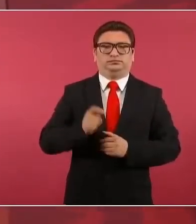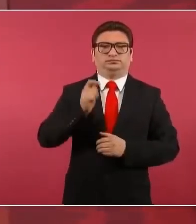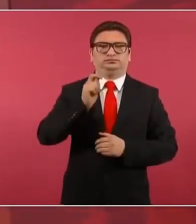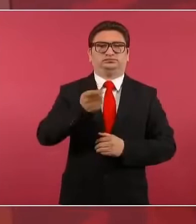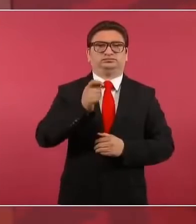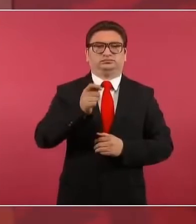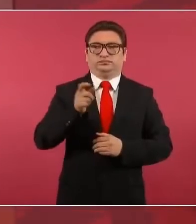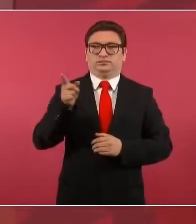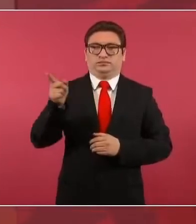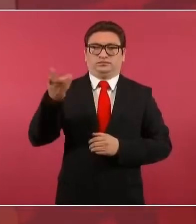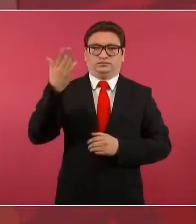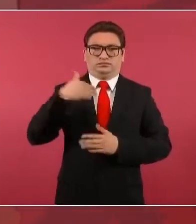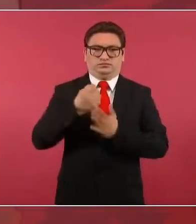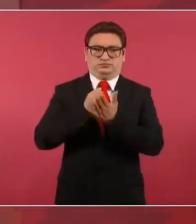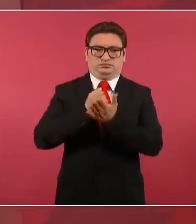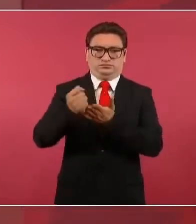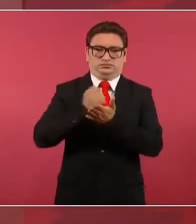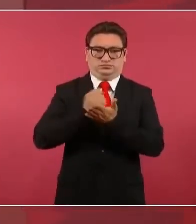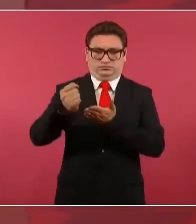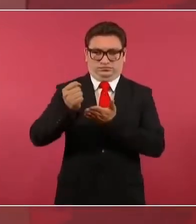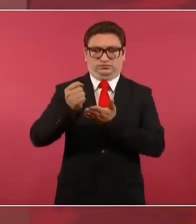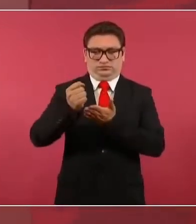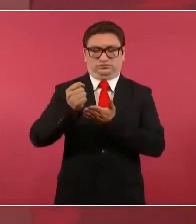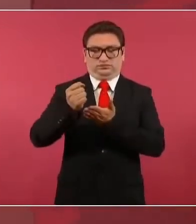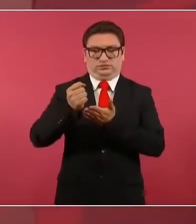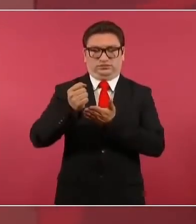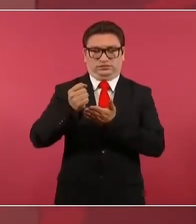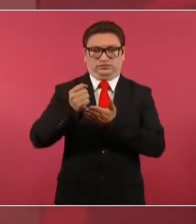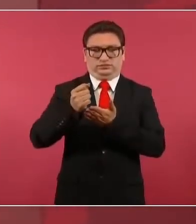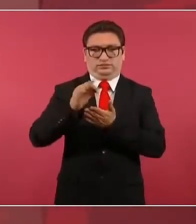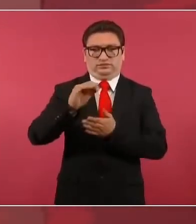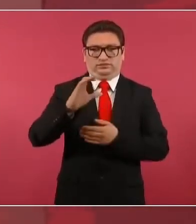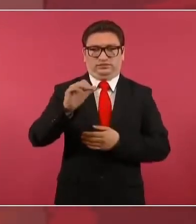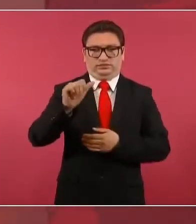crédito fiscal